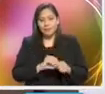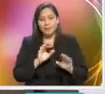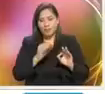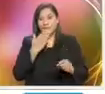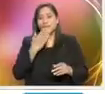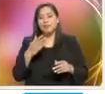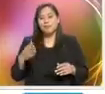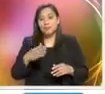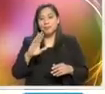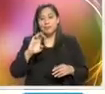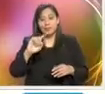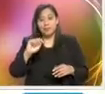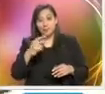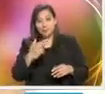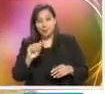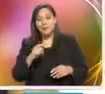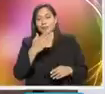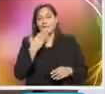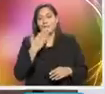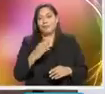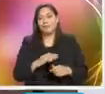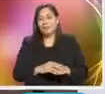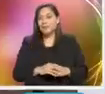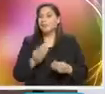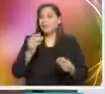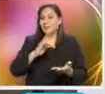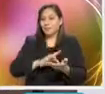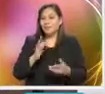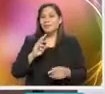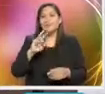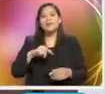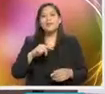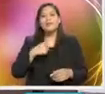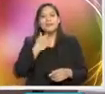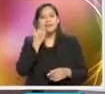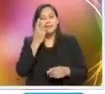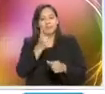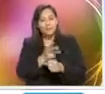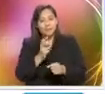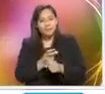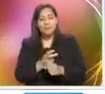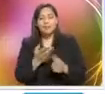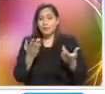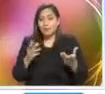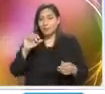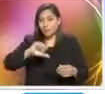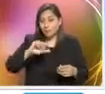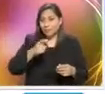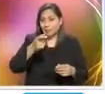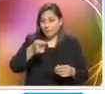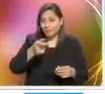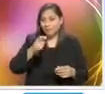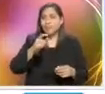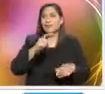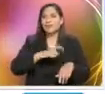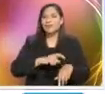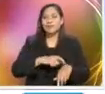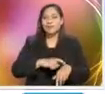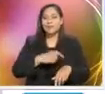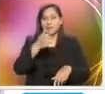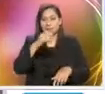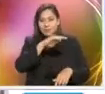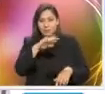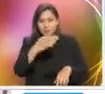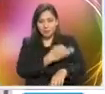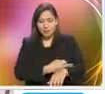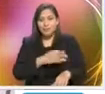perfecto con un pez beta en el mundo del acuario. Muchas gracias. Y por cierto, yo quiero invitarlos a que hoy sintonicemos en punto de las 6:30